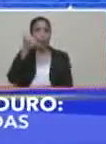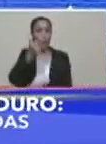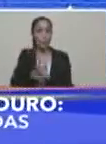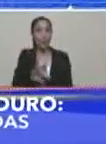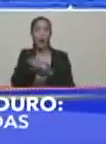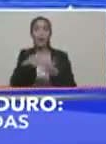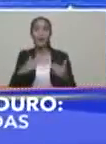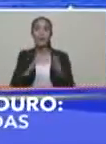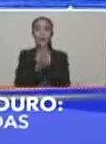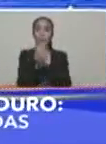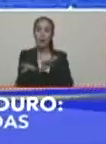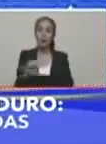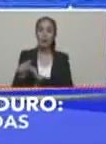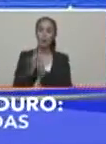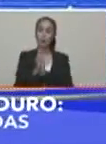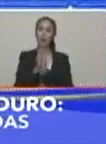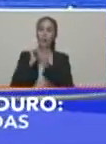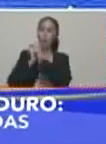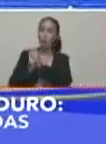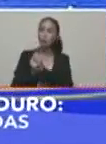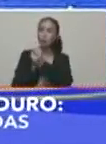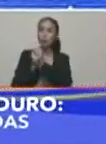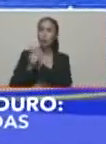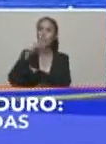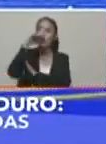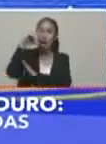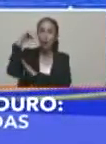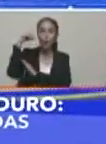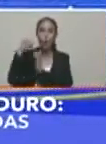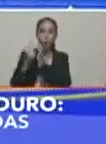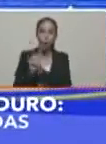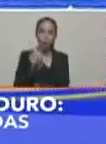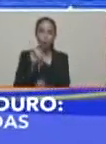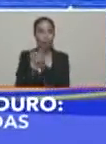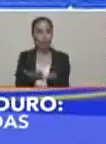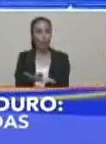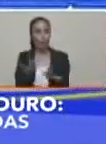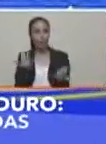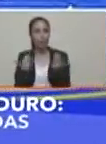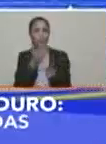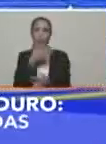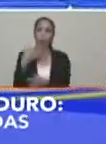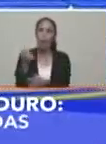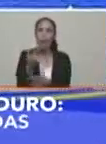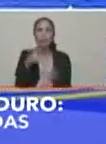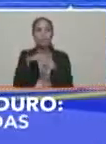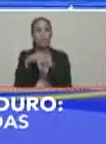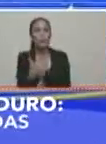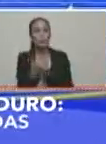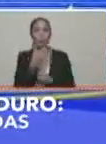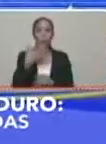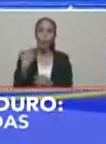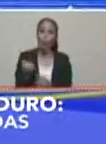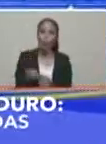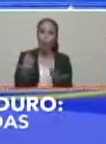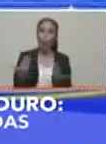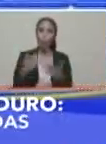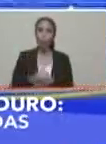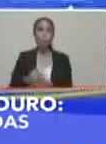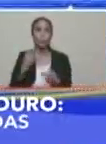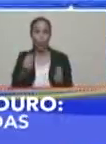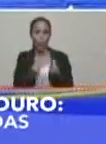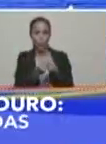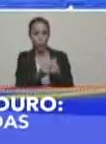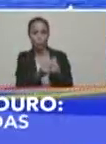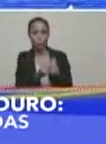Santa que eleve su oración porque todas las cosas mejoren en el país. Porque juntos hagamos